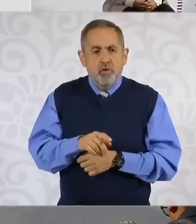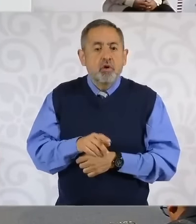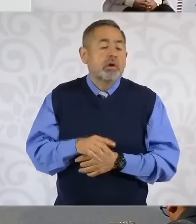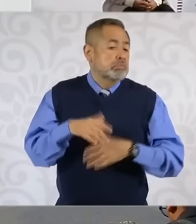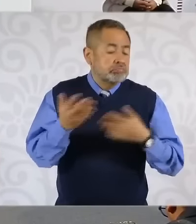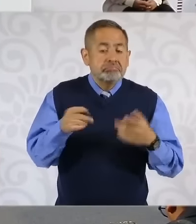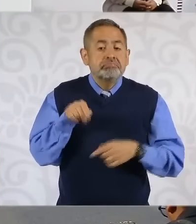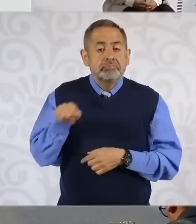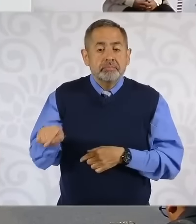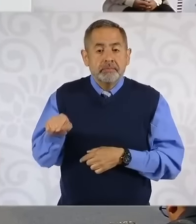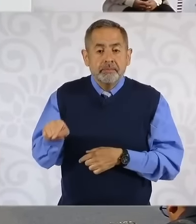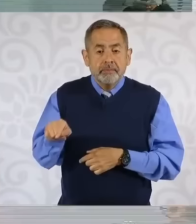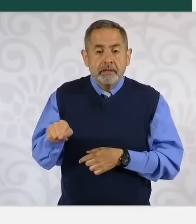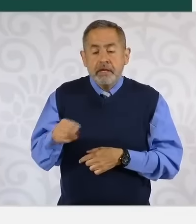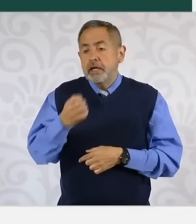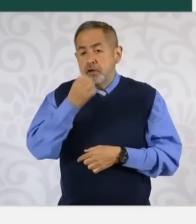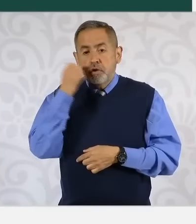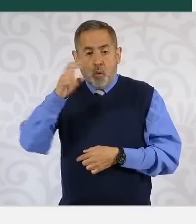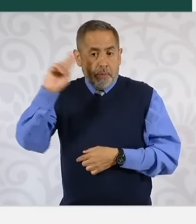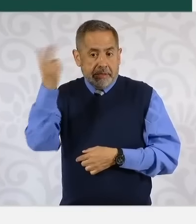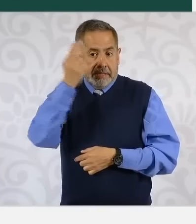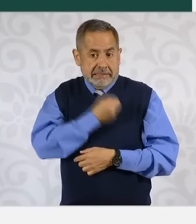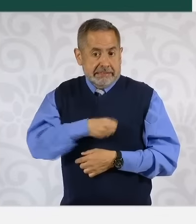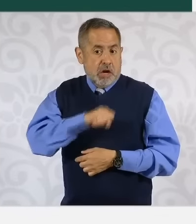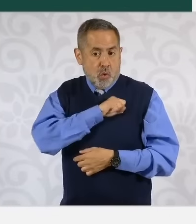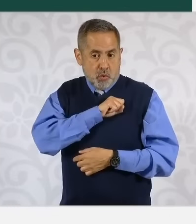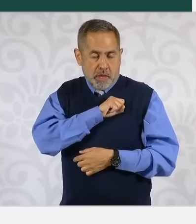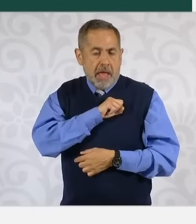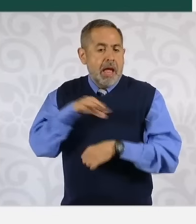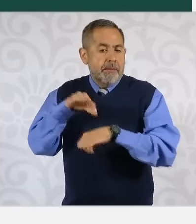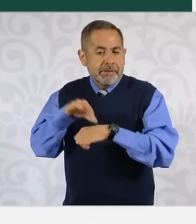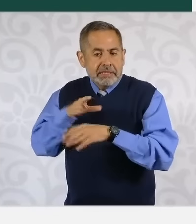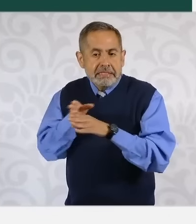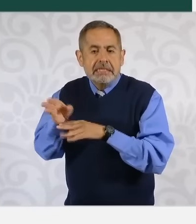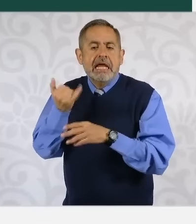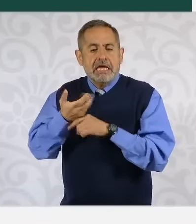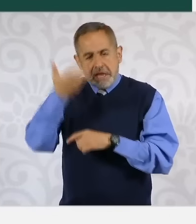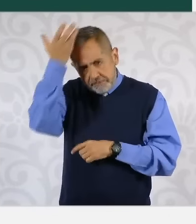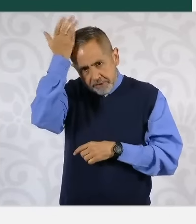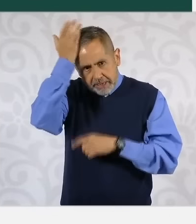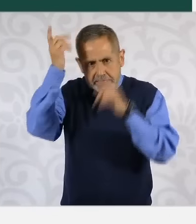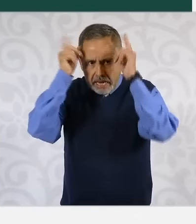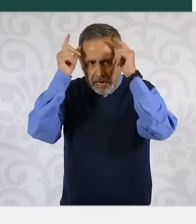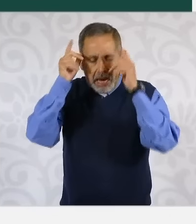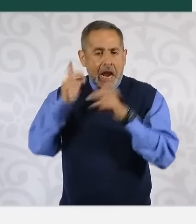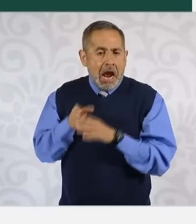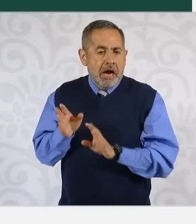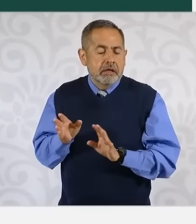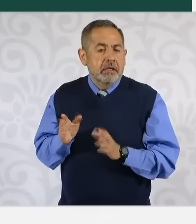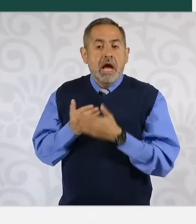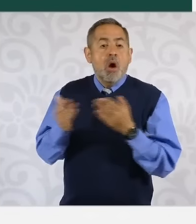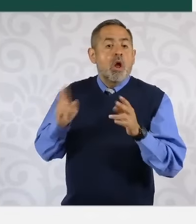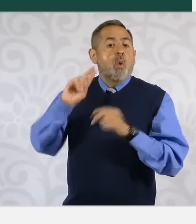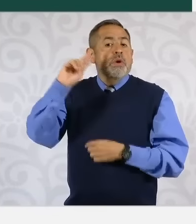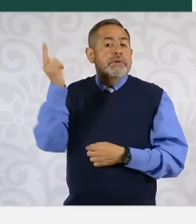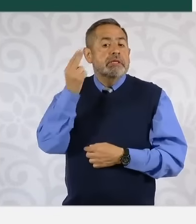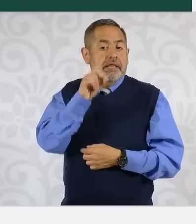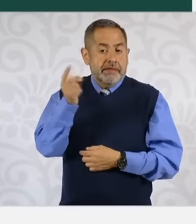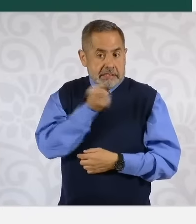caso de la Universidad de la Salud, con las dos carreras de medicina y enfermería. Actualmente, la Universidad de la Salud, que se